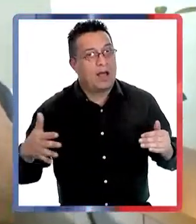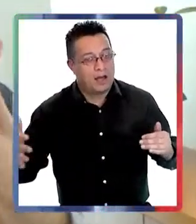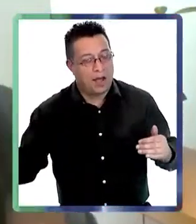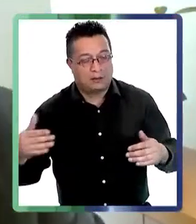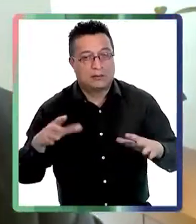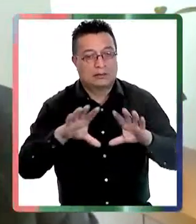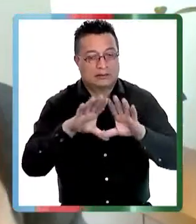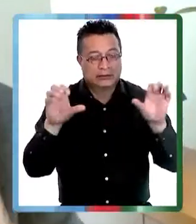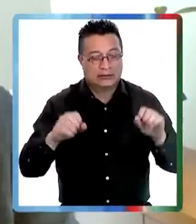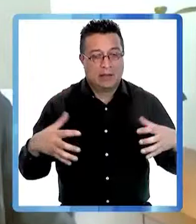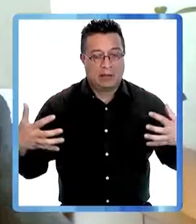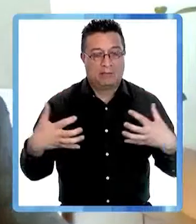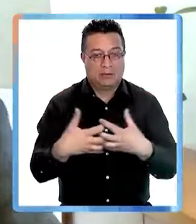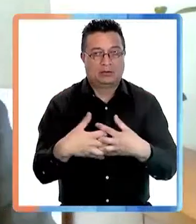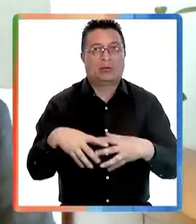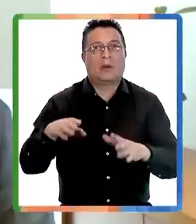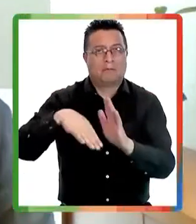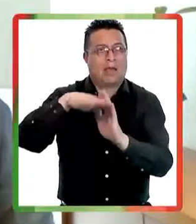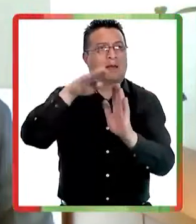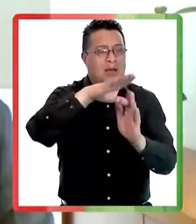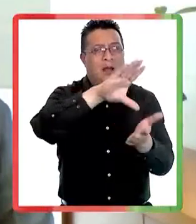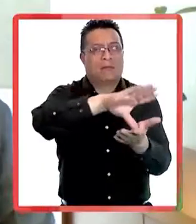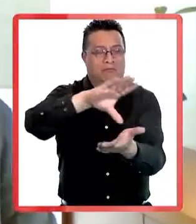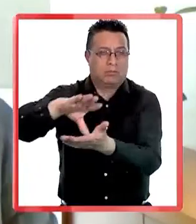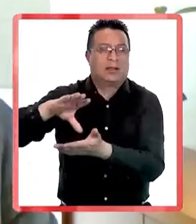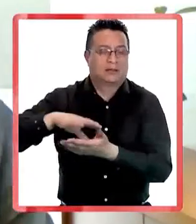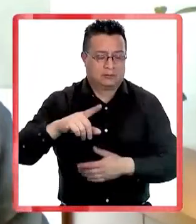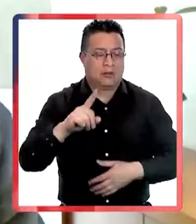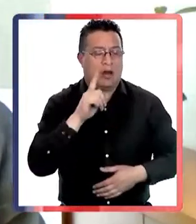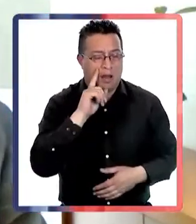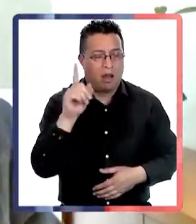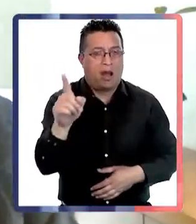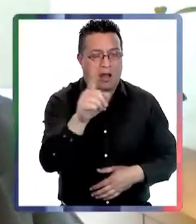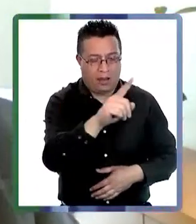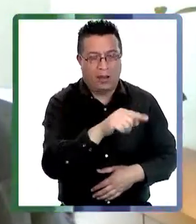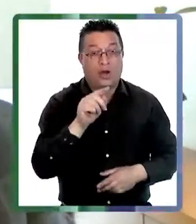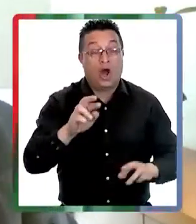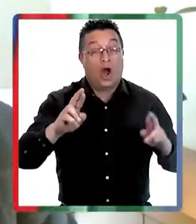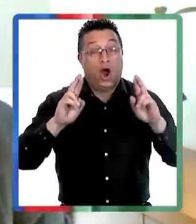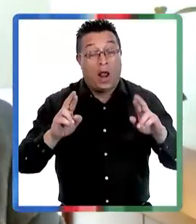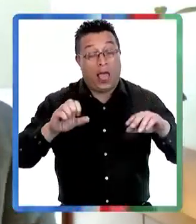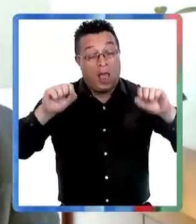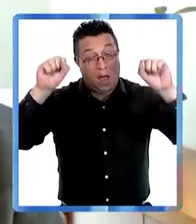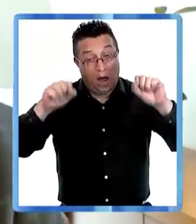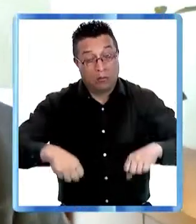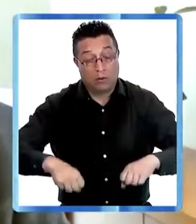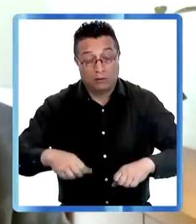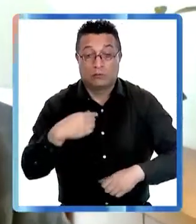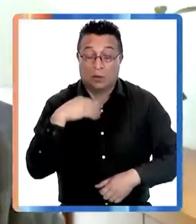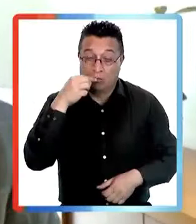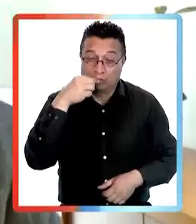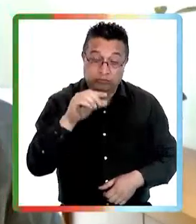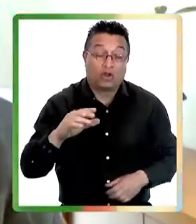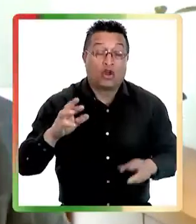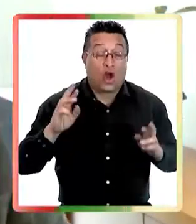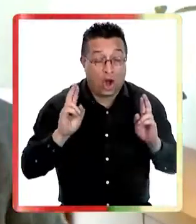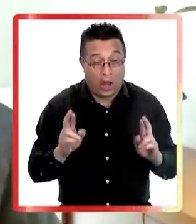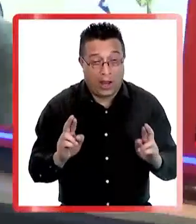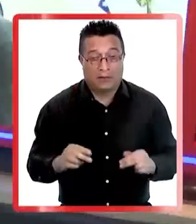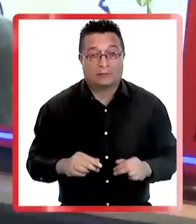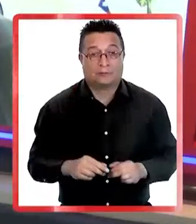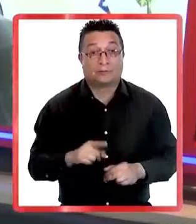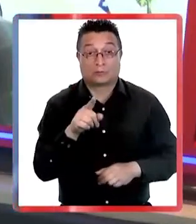un sistema mixto como existe en la gran mayoría de los países de la OCDE, y ojalá esto se apruebe más temprano que